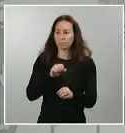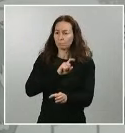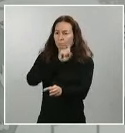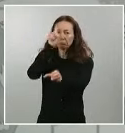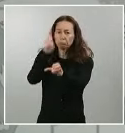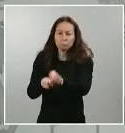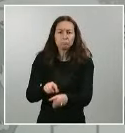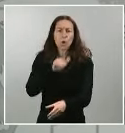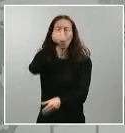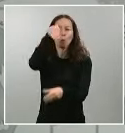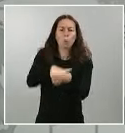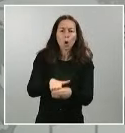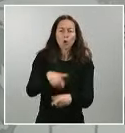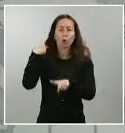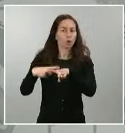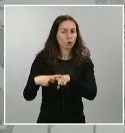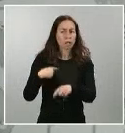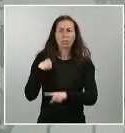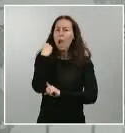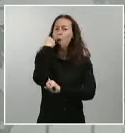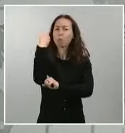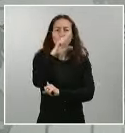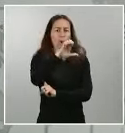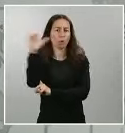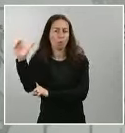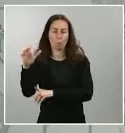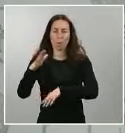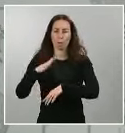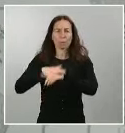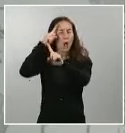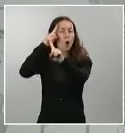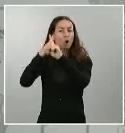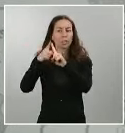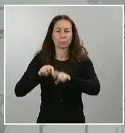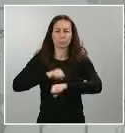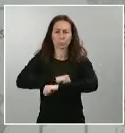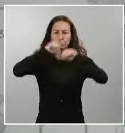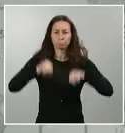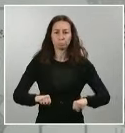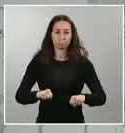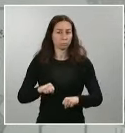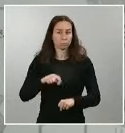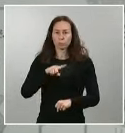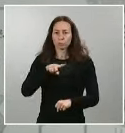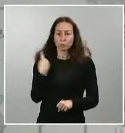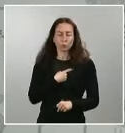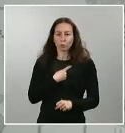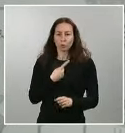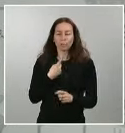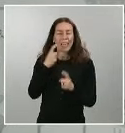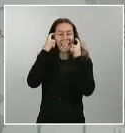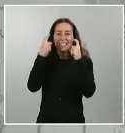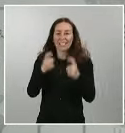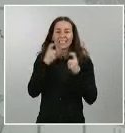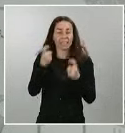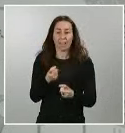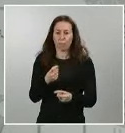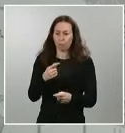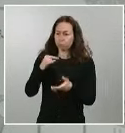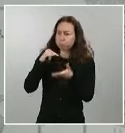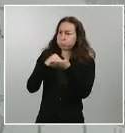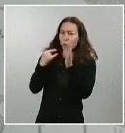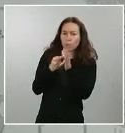manifestado a favor de o el fortalecimiento o el debilitamiento de Europa. Siempre hemos apostado por el fortalecimiento de nuestro proyecto común y